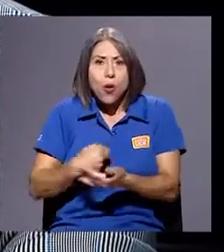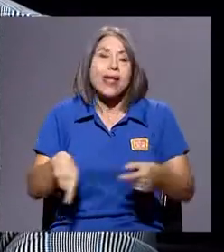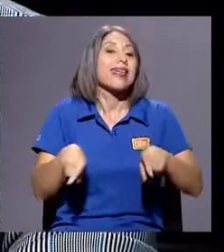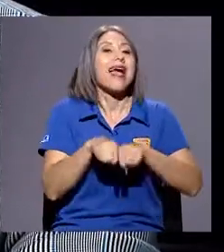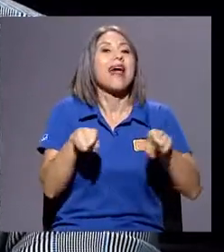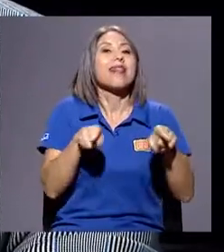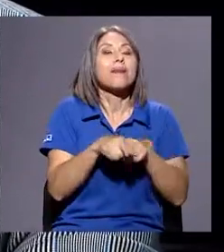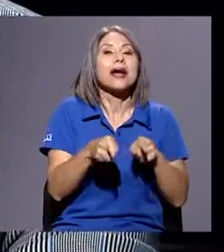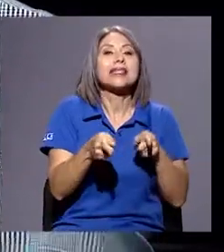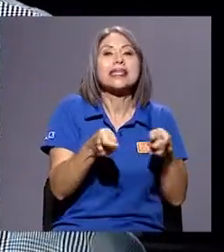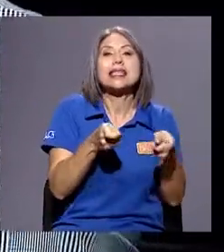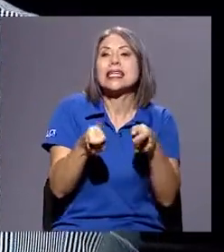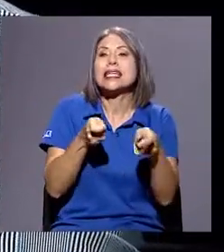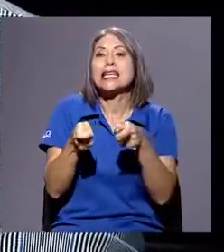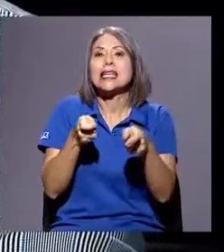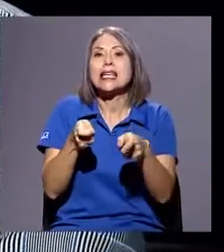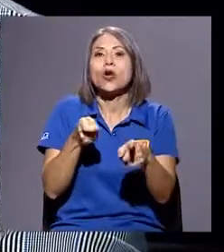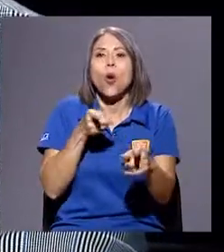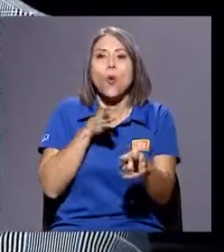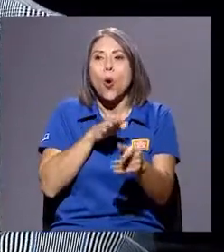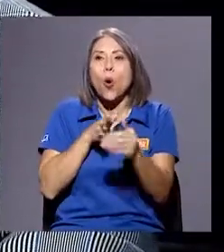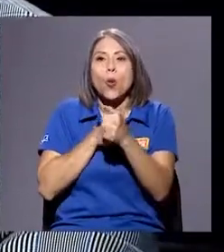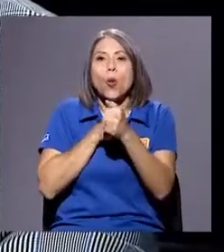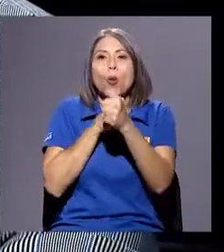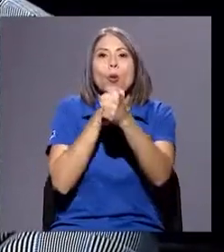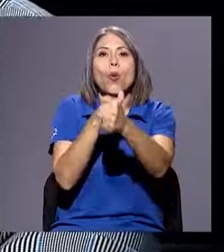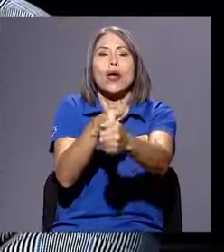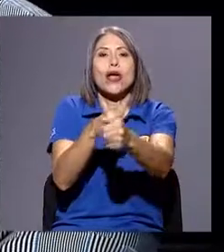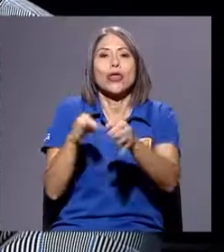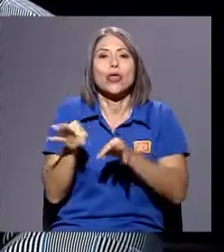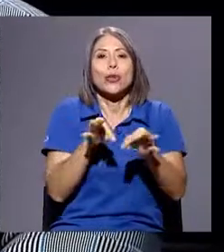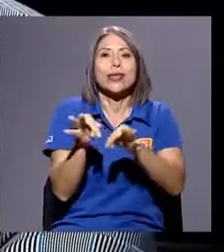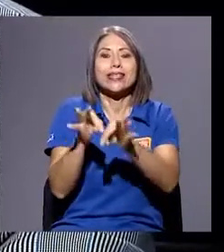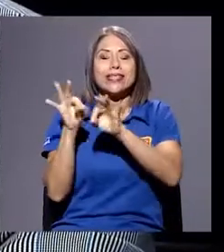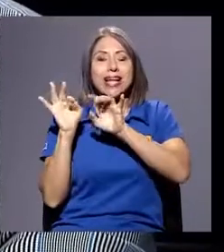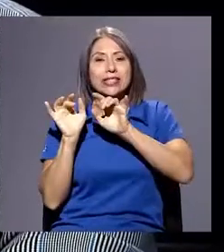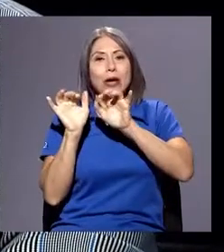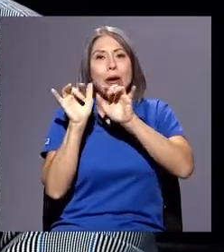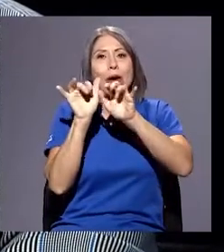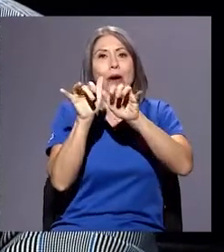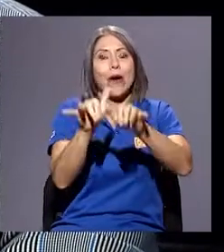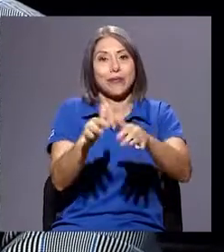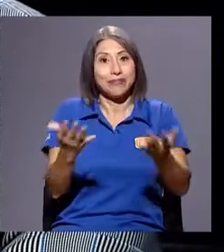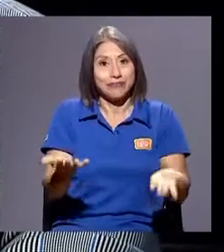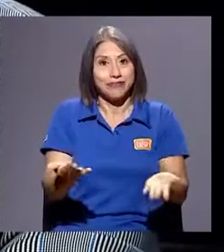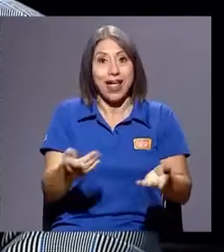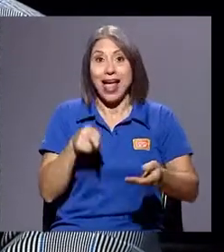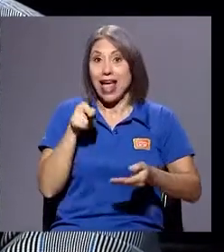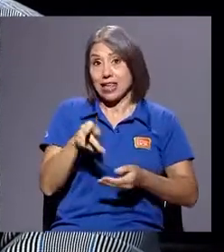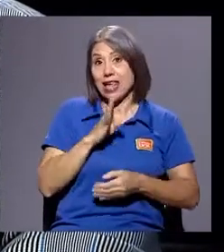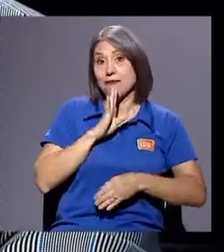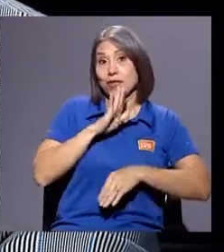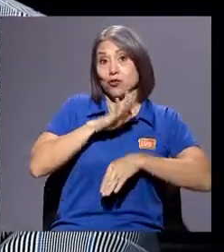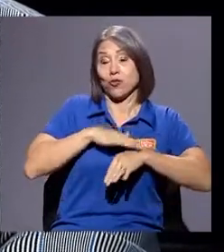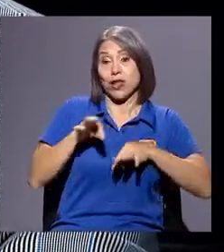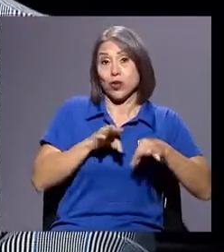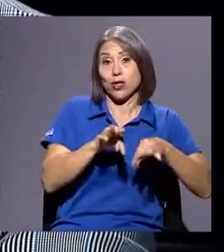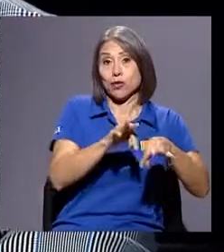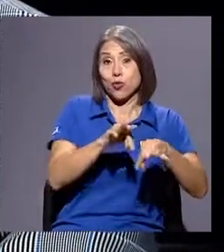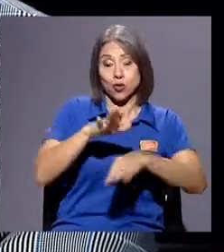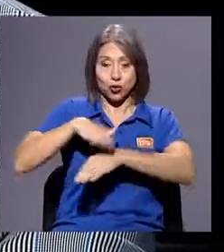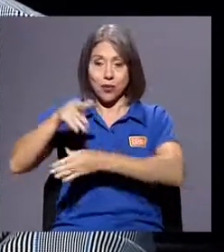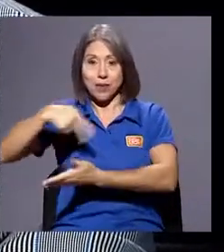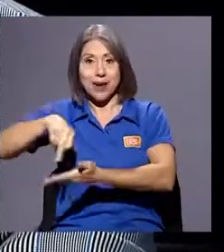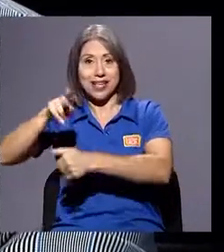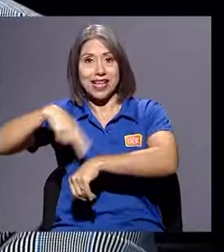flujo de turistas. Aquí tenemos un problema también, hablando de turismo y parques nacionales, el medio ambiente, que es el